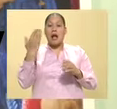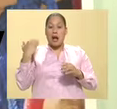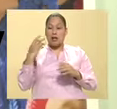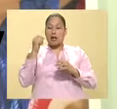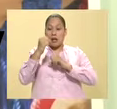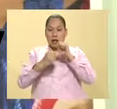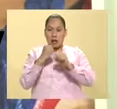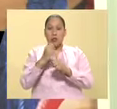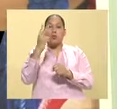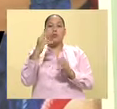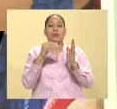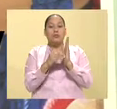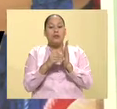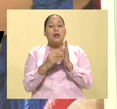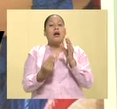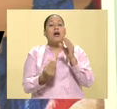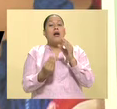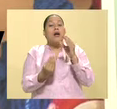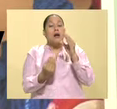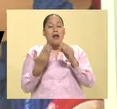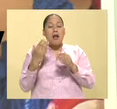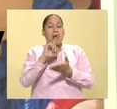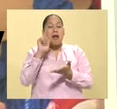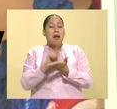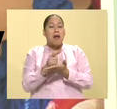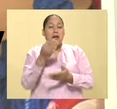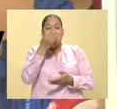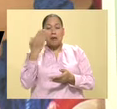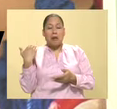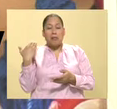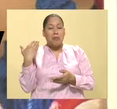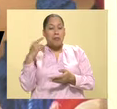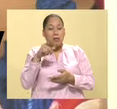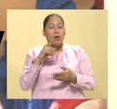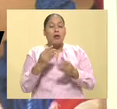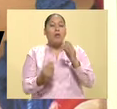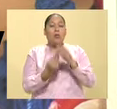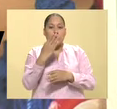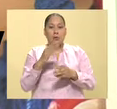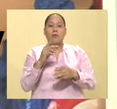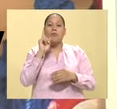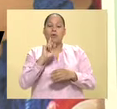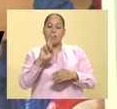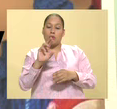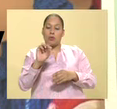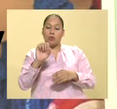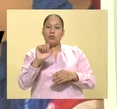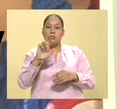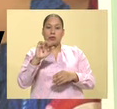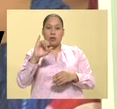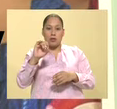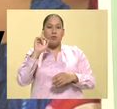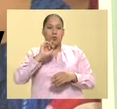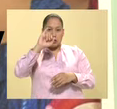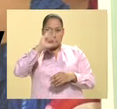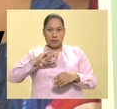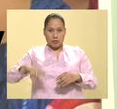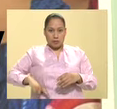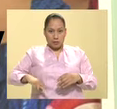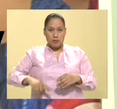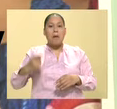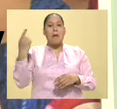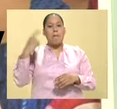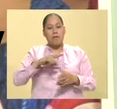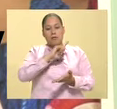2000, es relativamente nueva. Se fue promulgada cuando Rosario Robles Berlanga era jefa de gobierno del Distrito